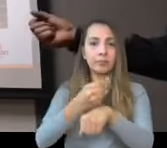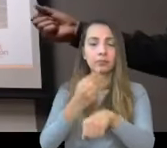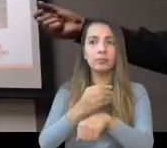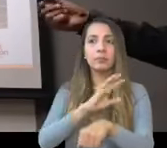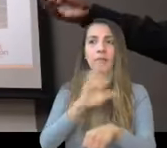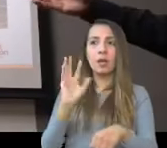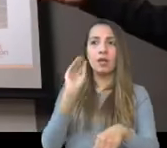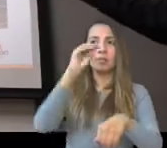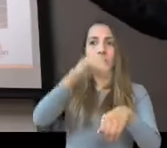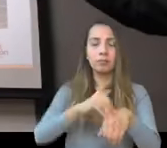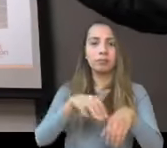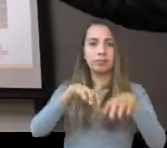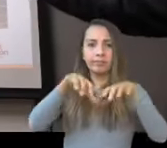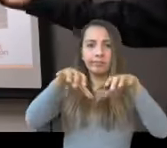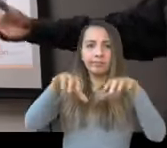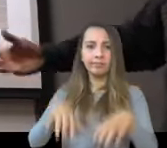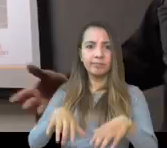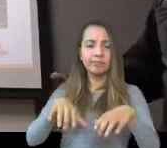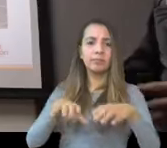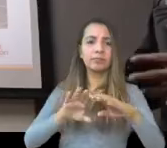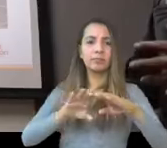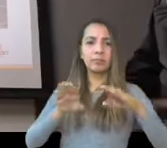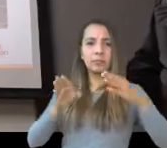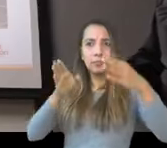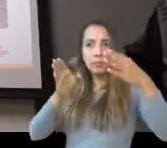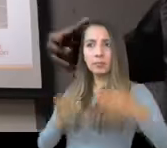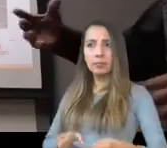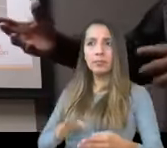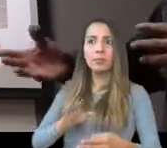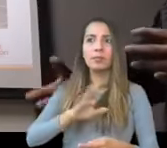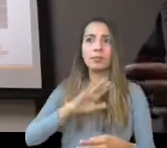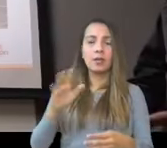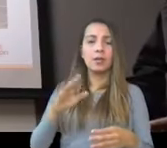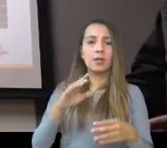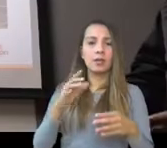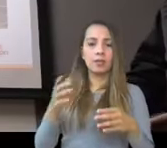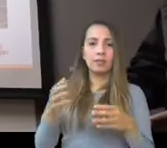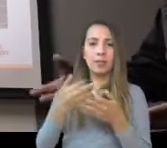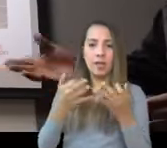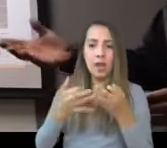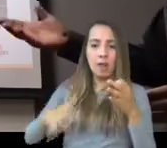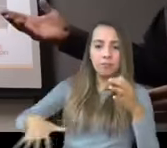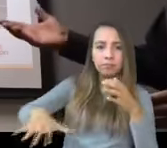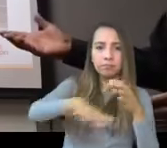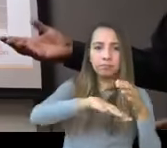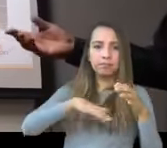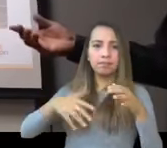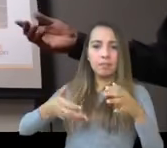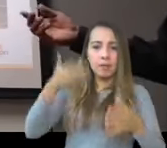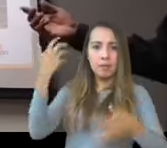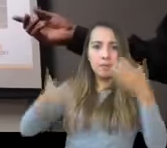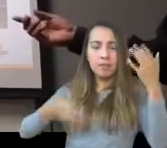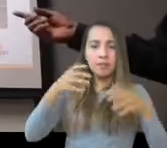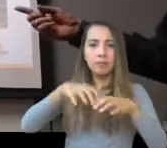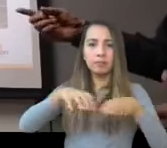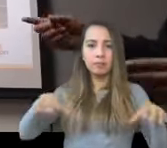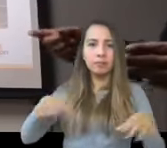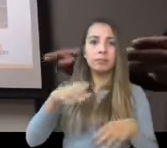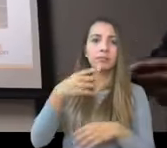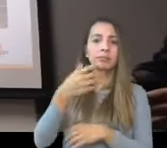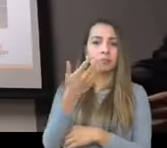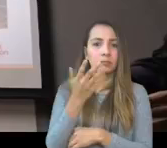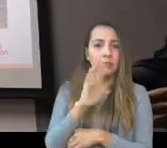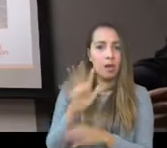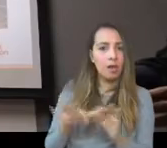atraque, se hizo un relleno para el acostillado del tubo, están los trabajos, pero ellos insisten en